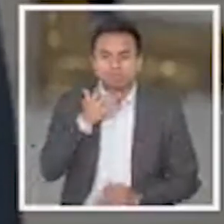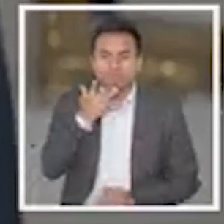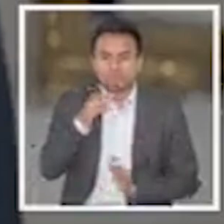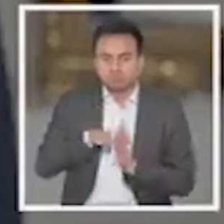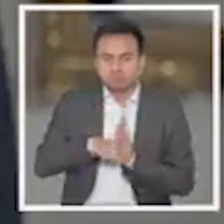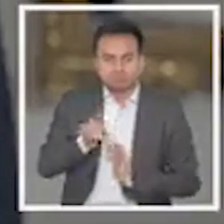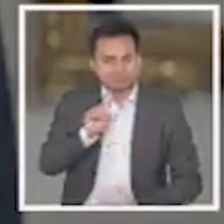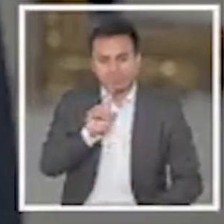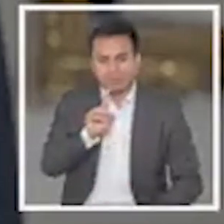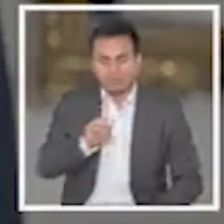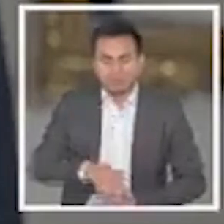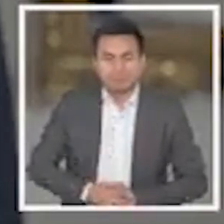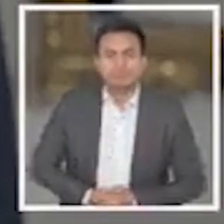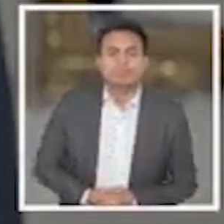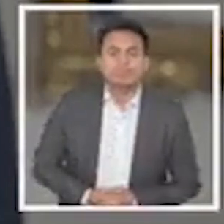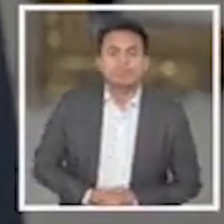menor.